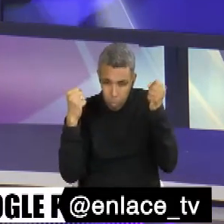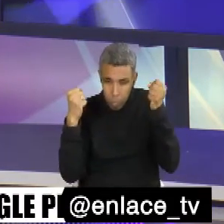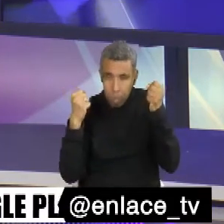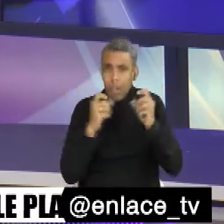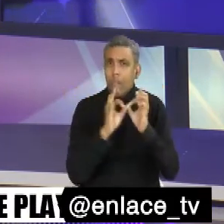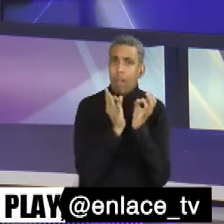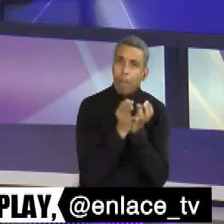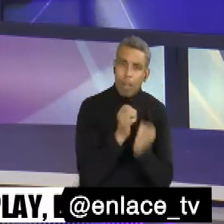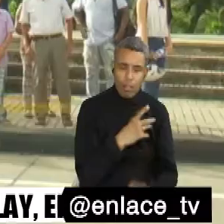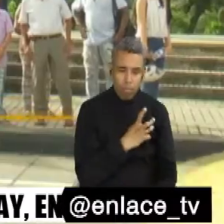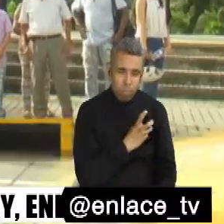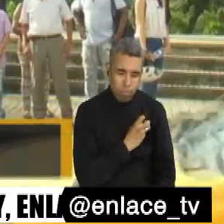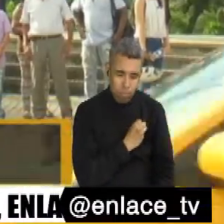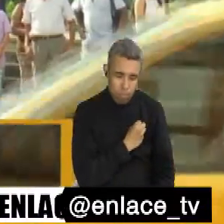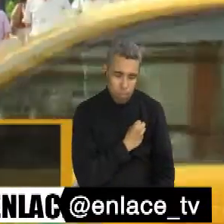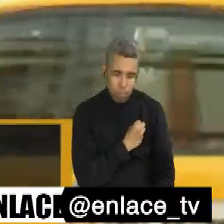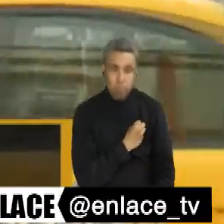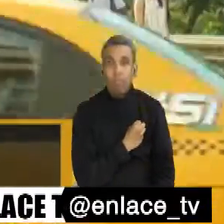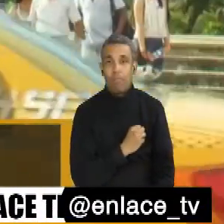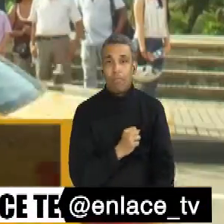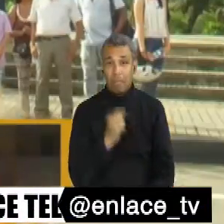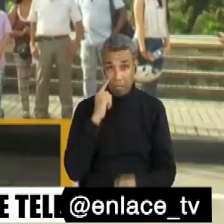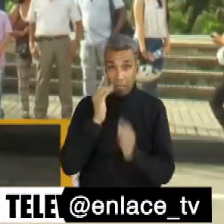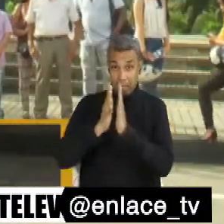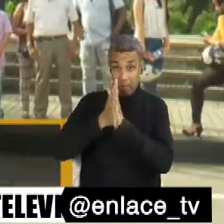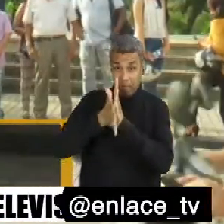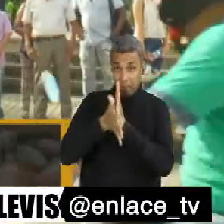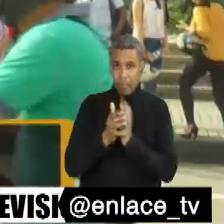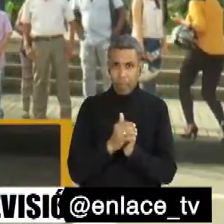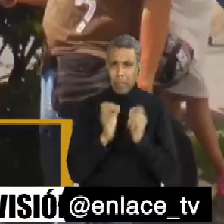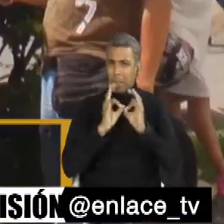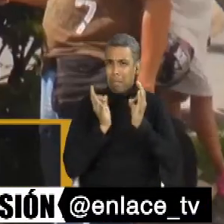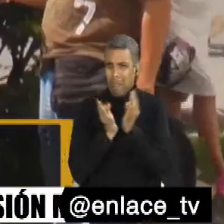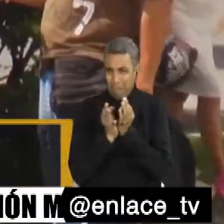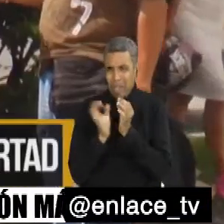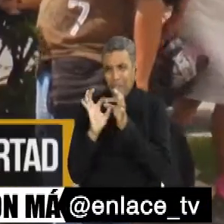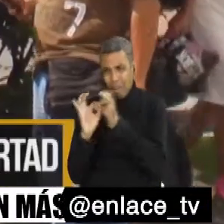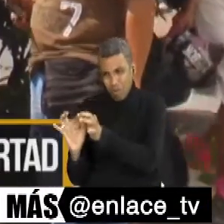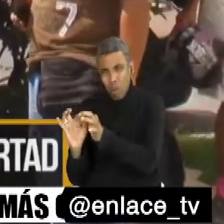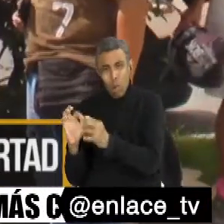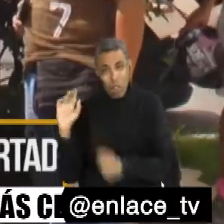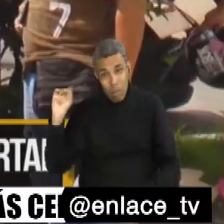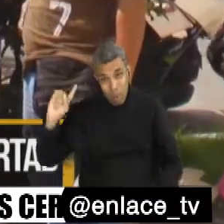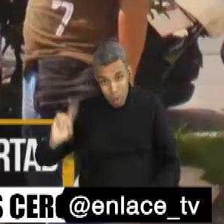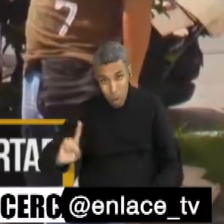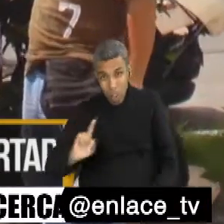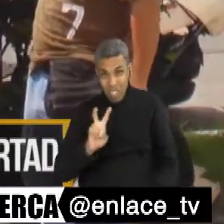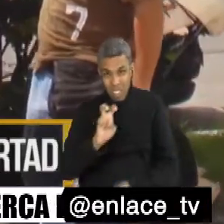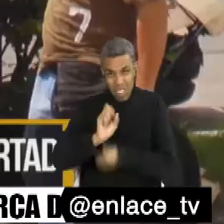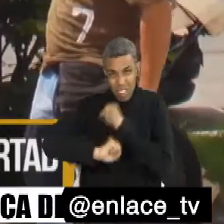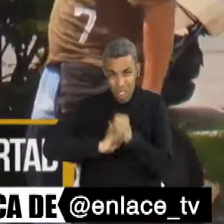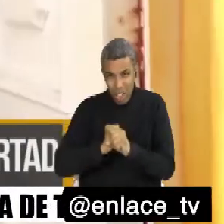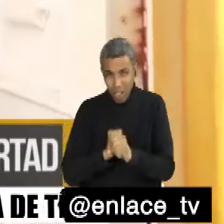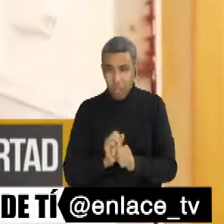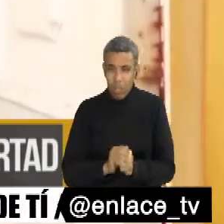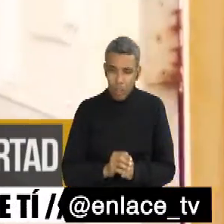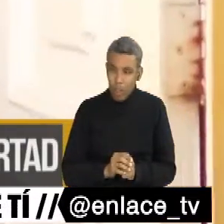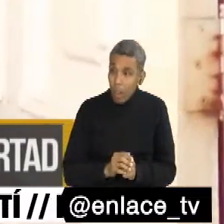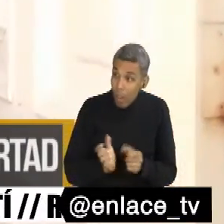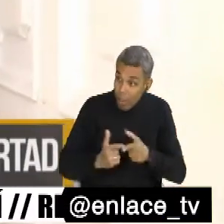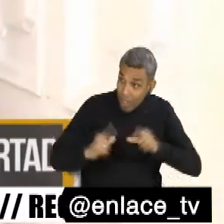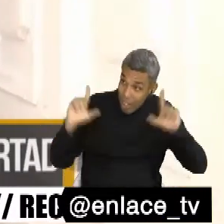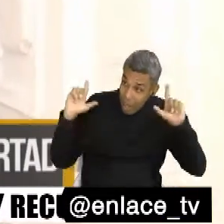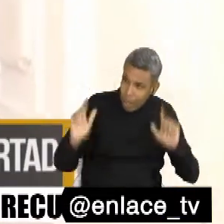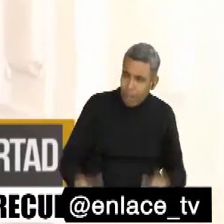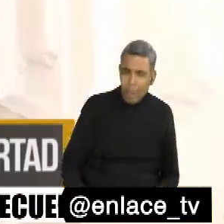justicia. Impacientes y con sentimientos encontrados, los familiares de David Ravelo esperaron por más de 4 horas a las afueras de la cárcel